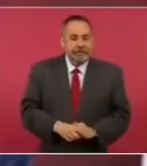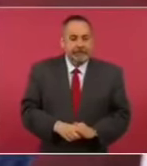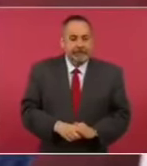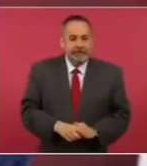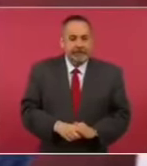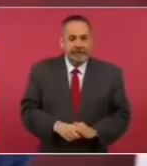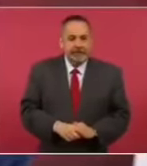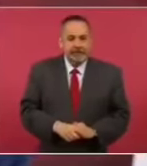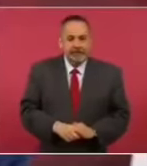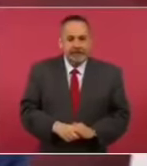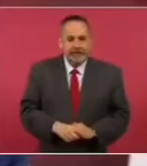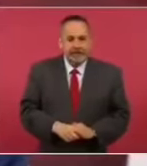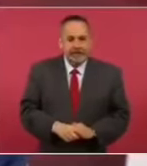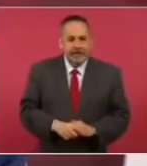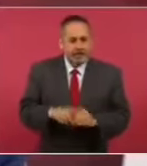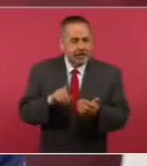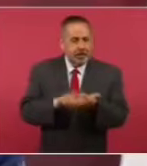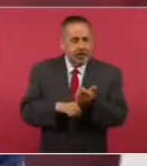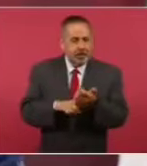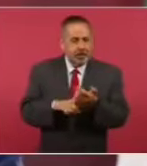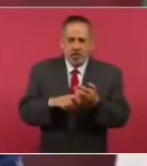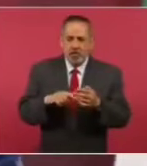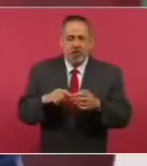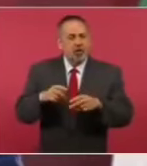esa silla muy muelle.